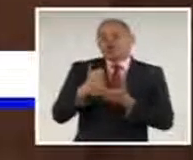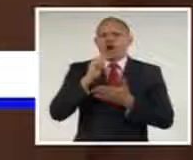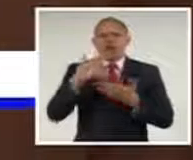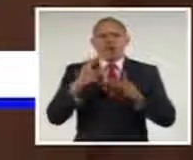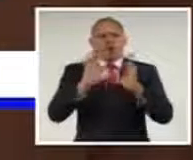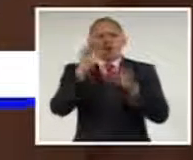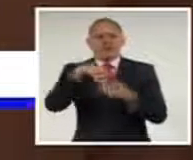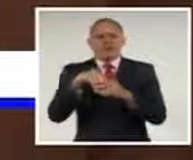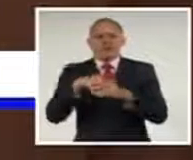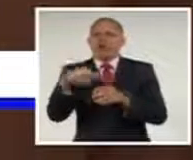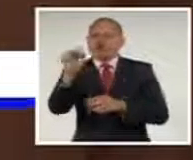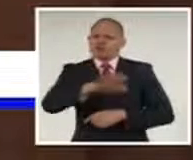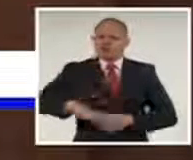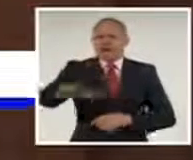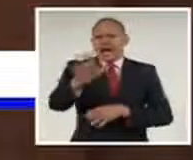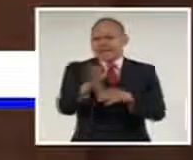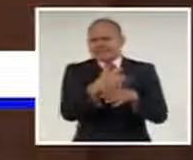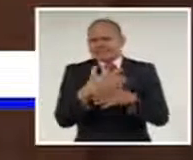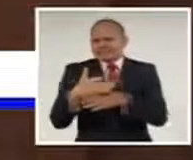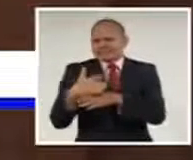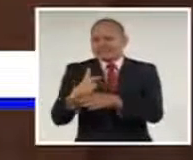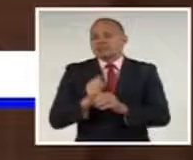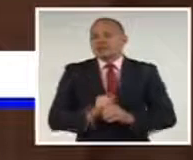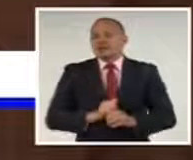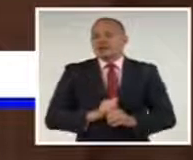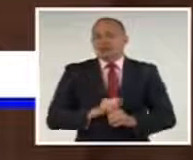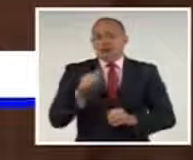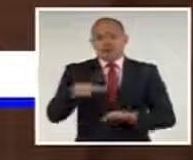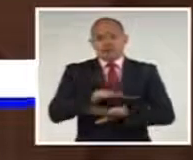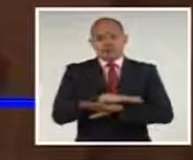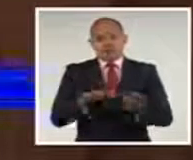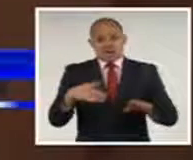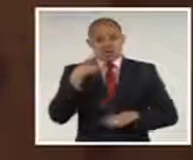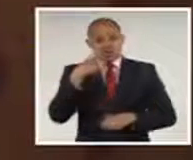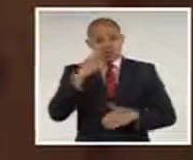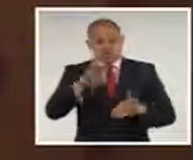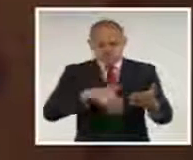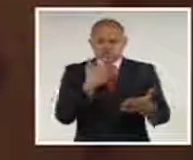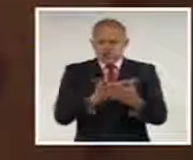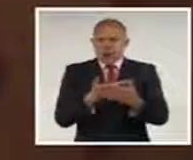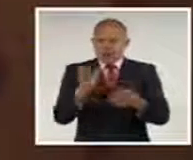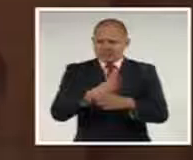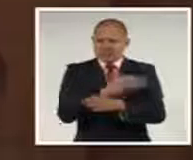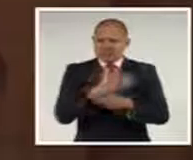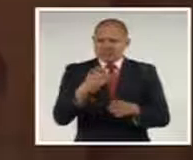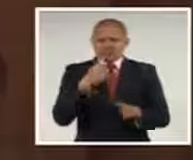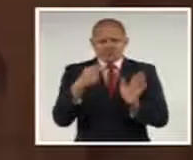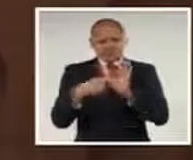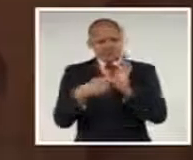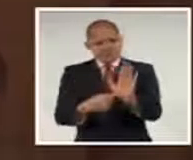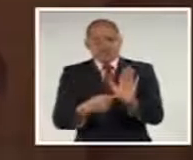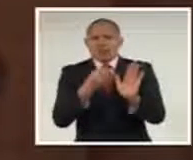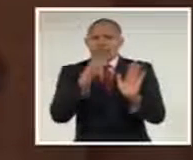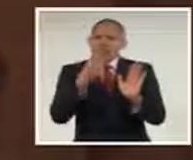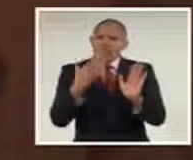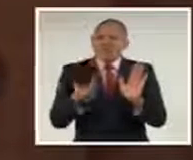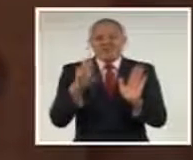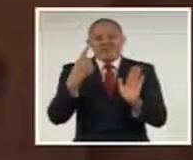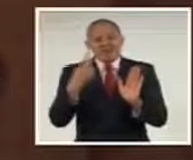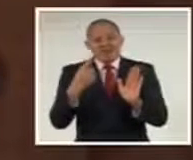social. Con lo cual ahí también hay un conjunto de propuestas en términos de cómo fortalecer la